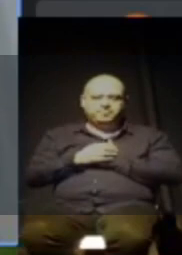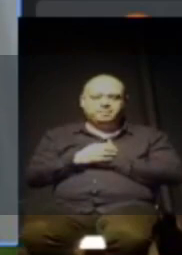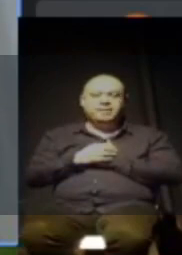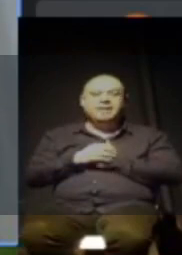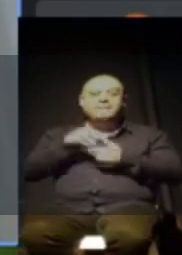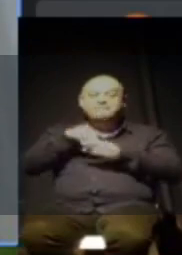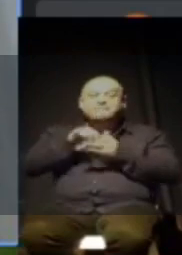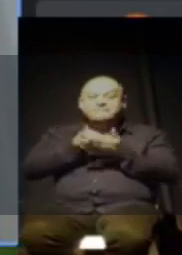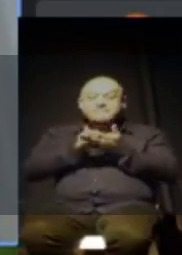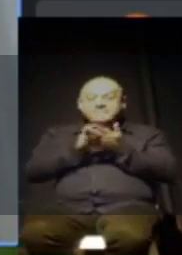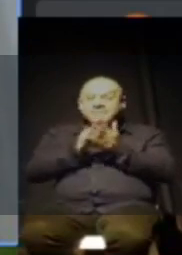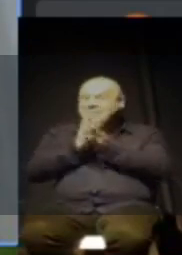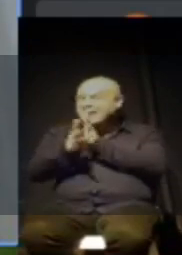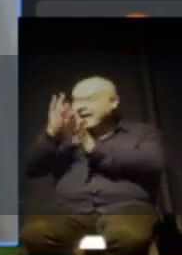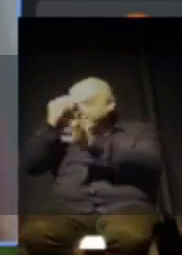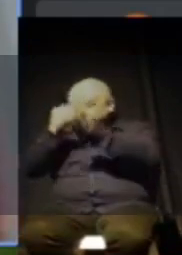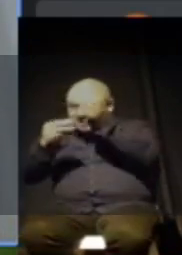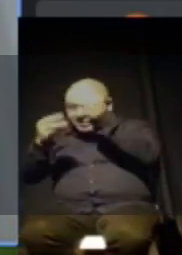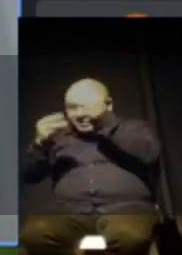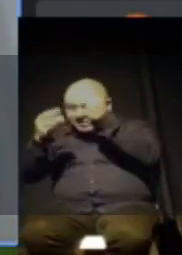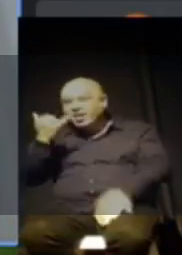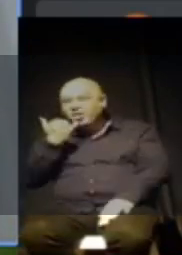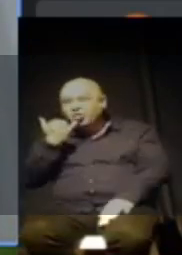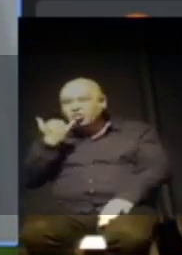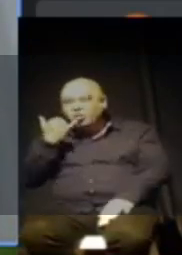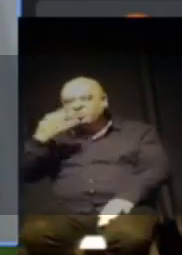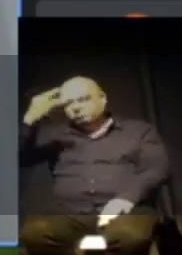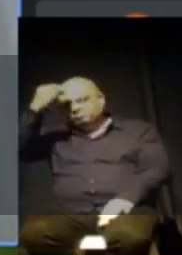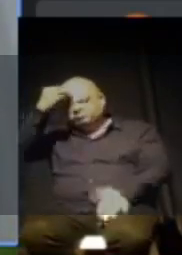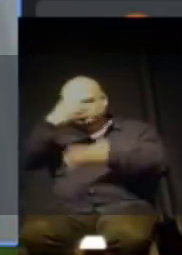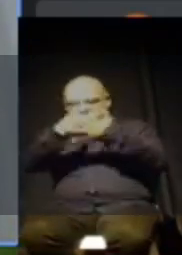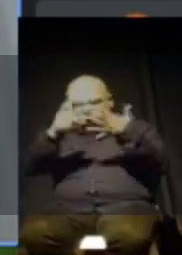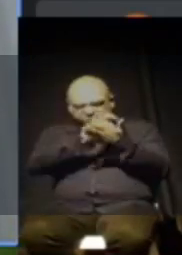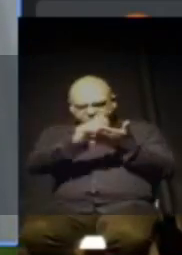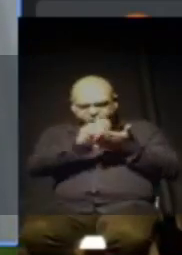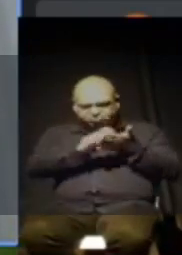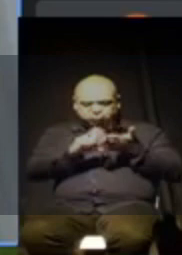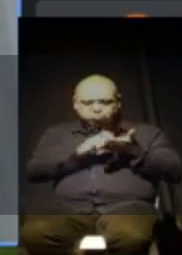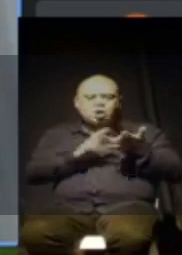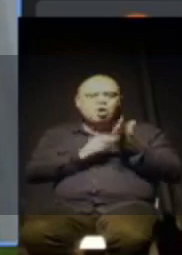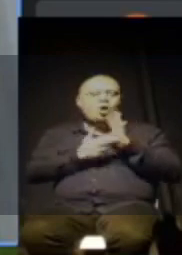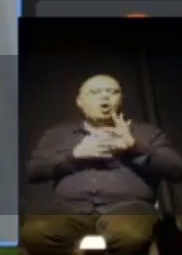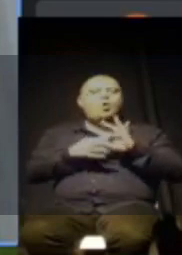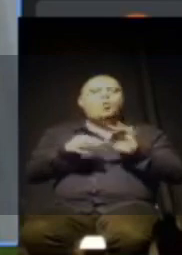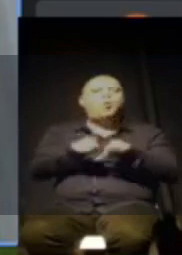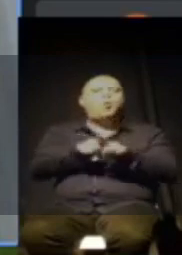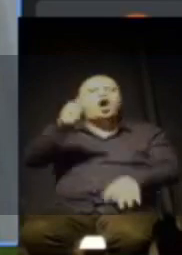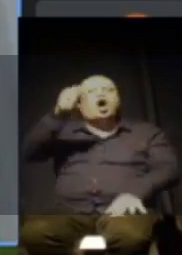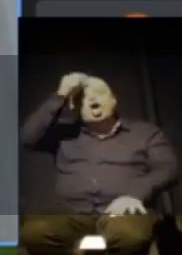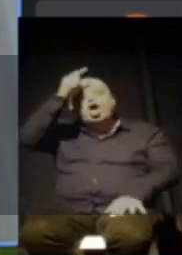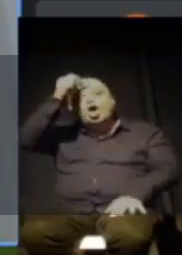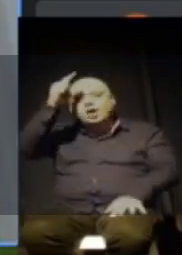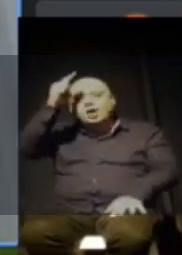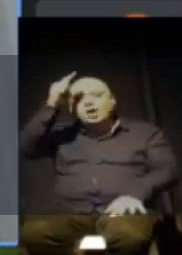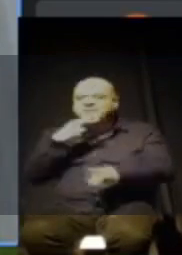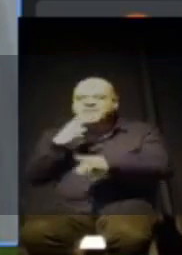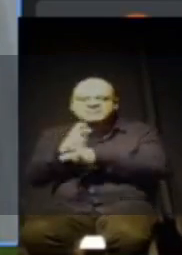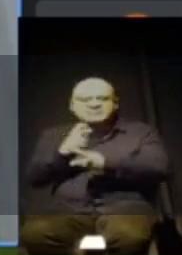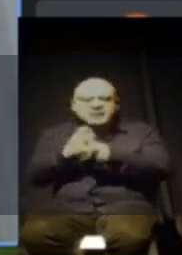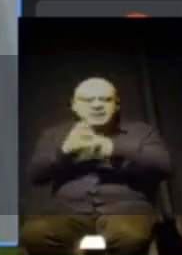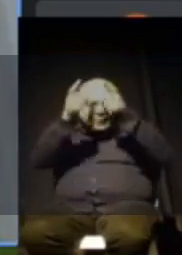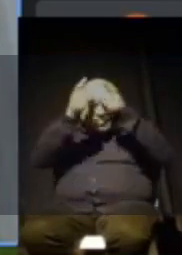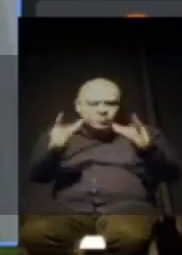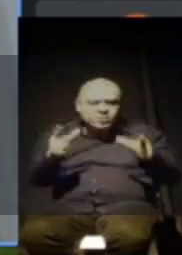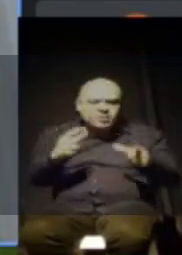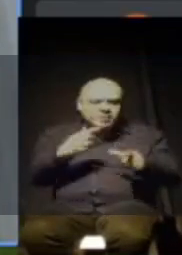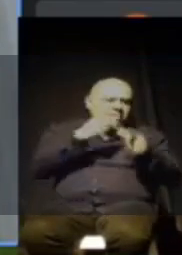marco de ideas, el aprendizaje de los idiomas, la lectoescritura, por ejemplo, deben ser entendidos desde la complejidad que implica enseñar y